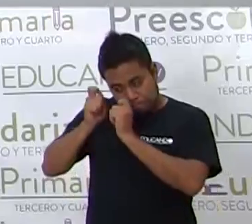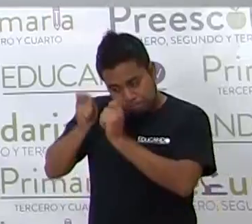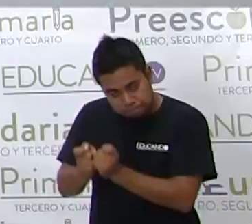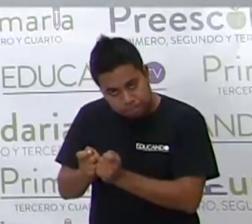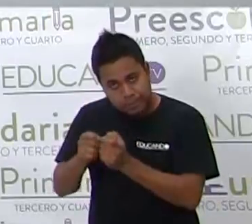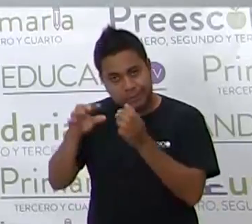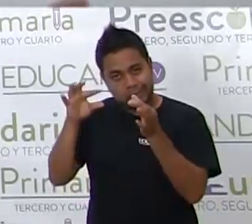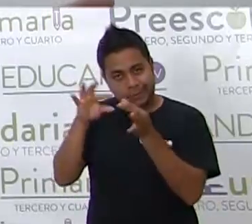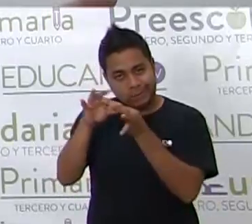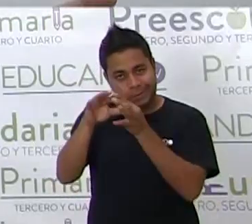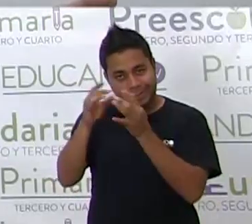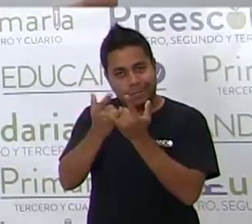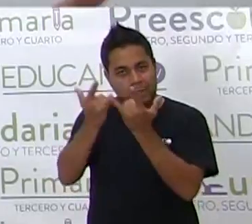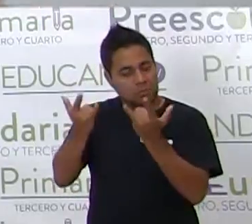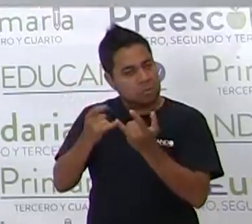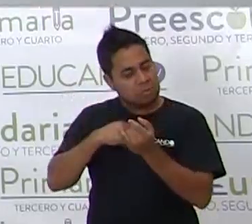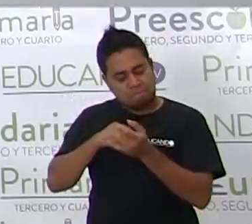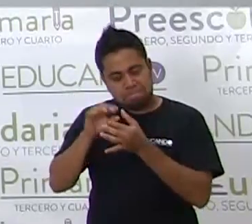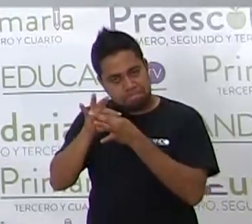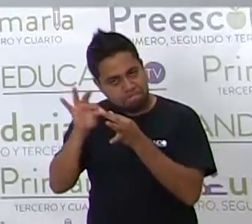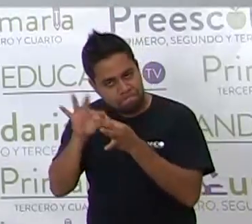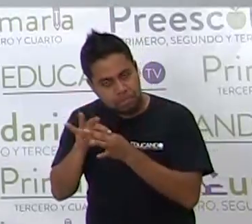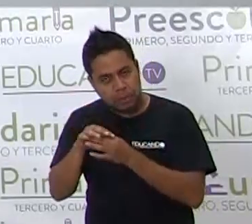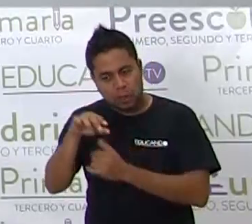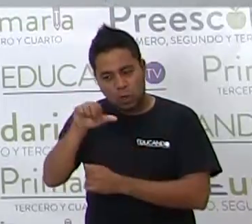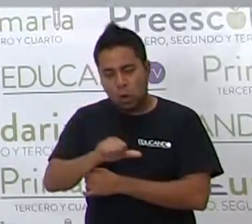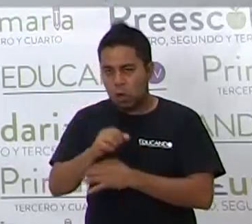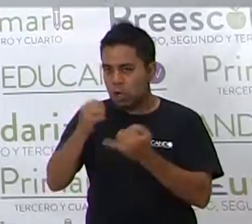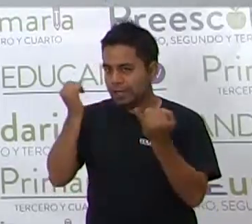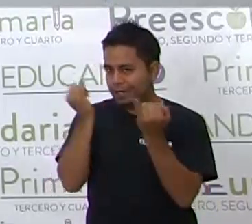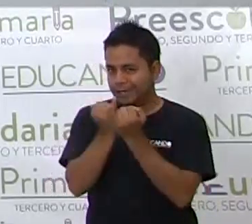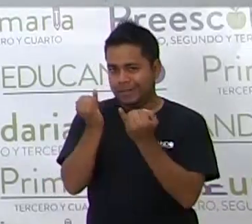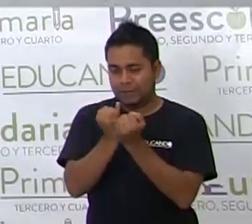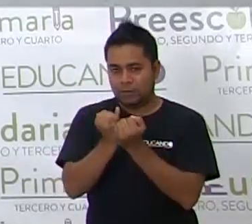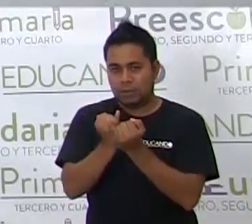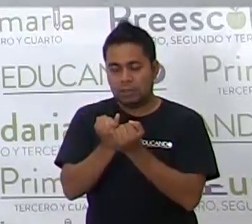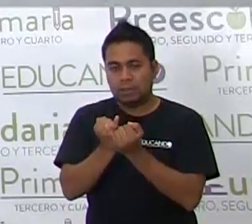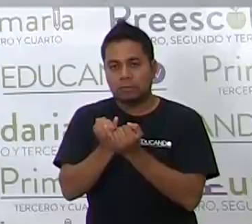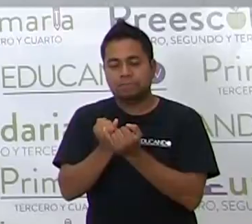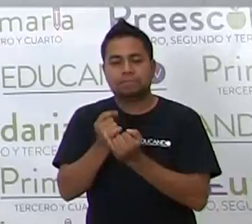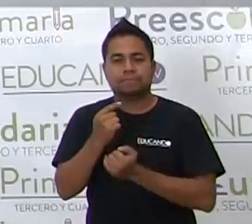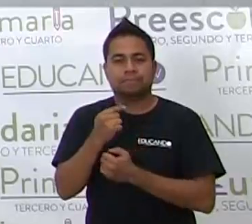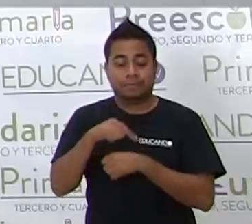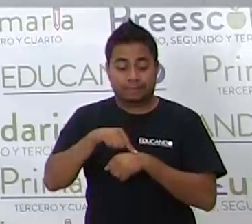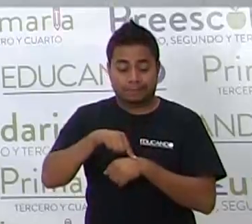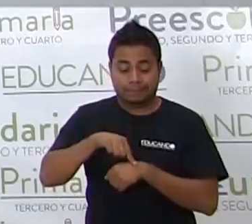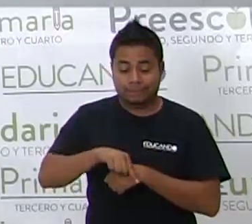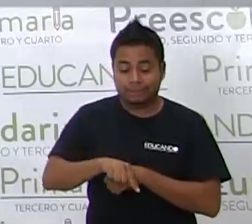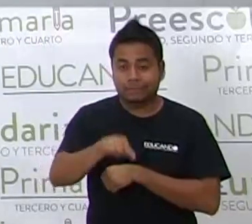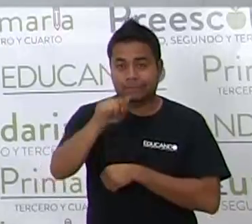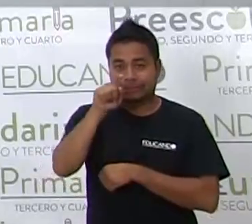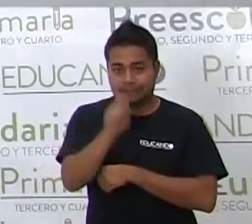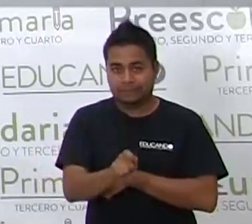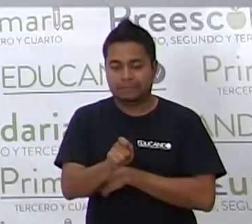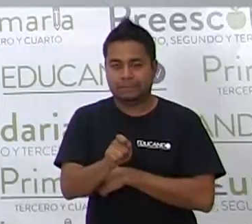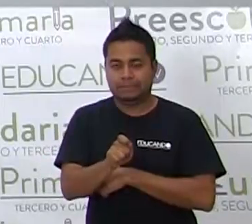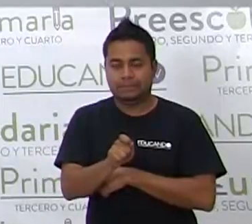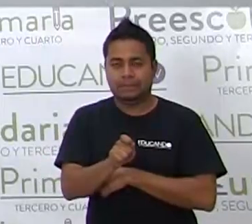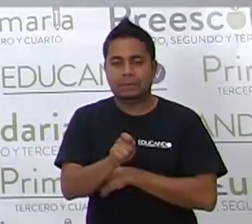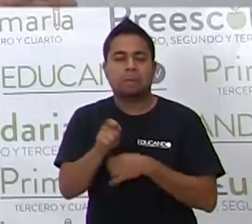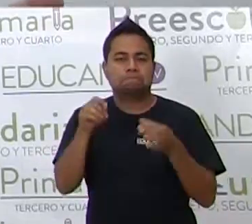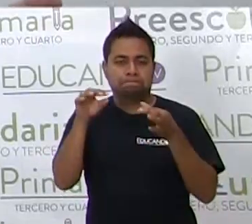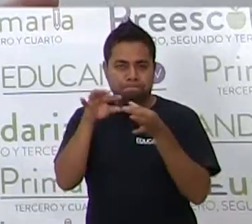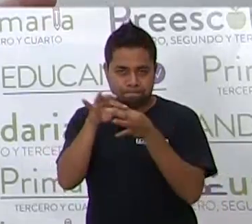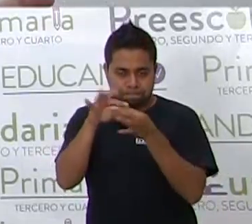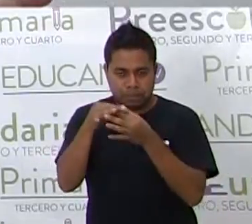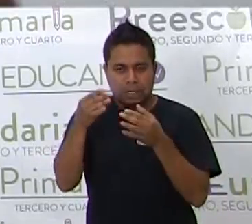y hoy no va a ser la excepción. Te invito porque a lo largo de todos estos minutos vamos a estar hablando acerca de